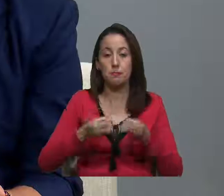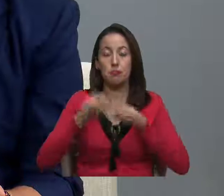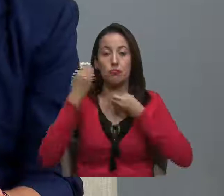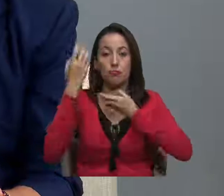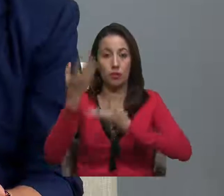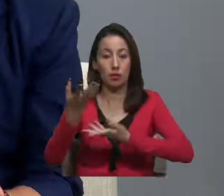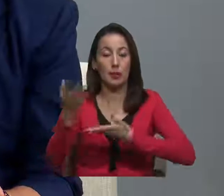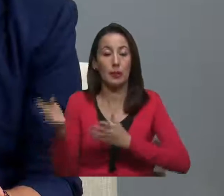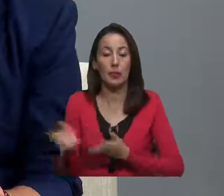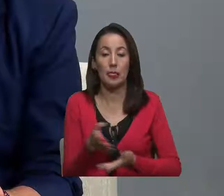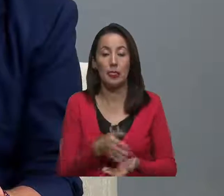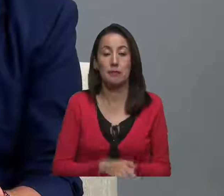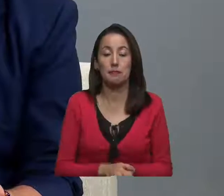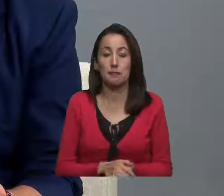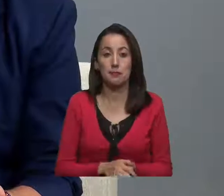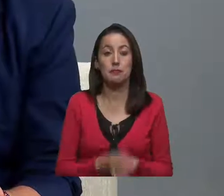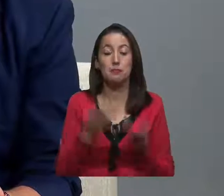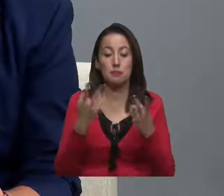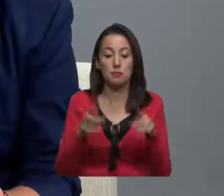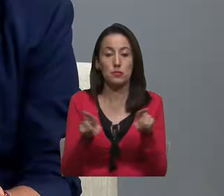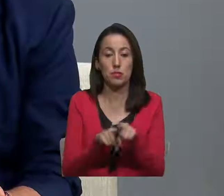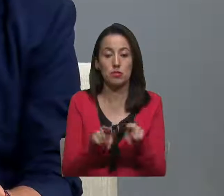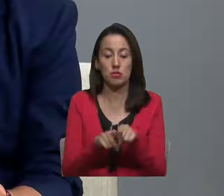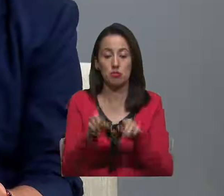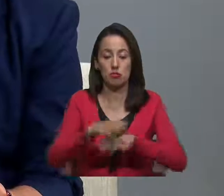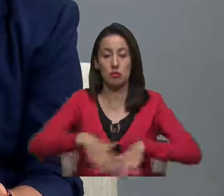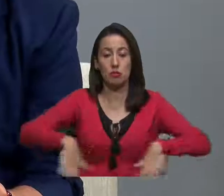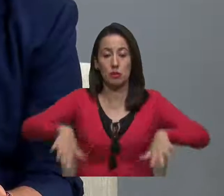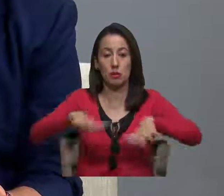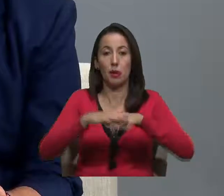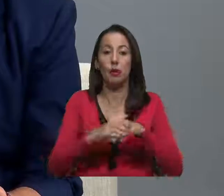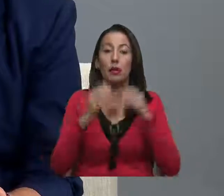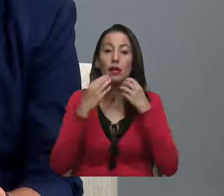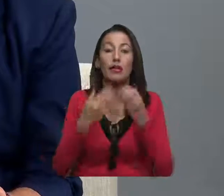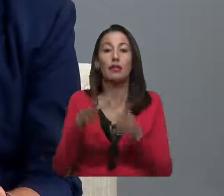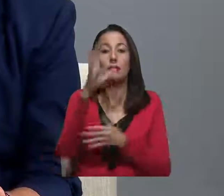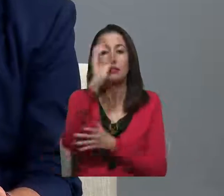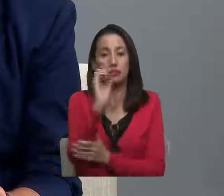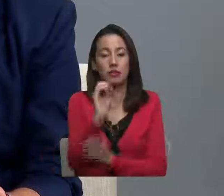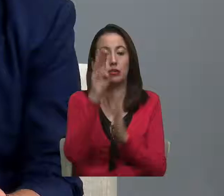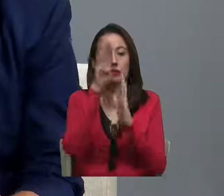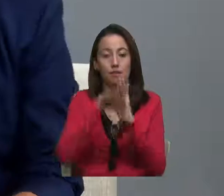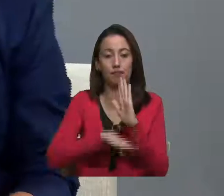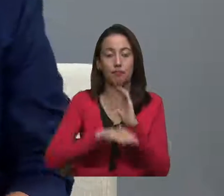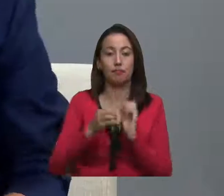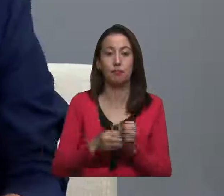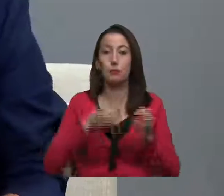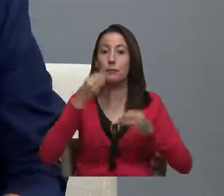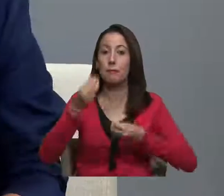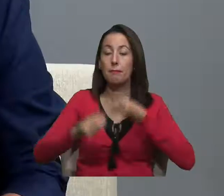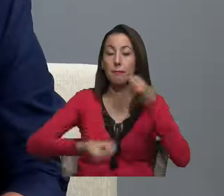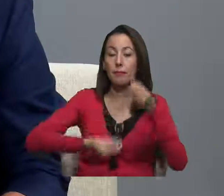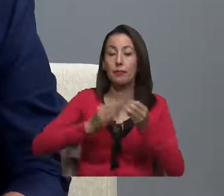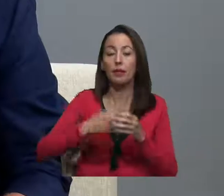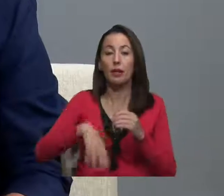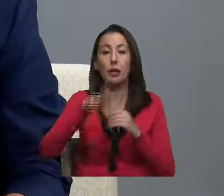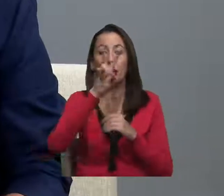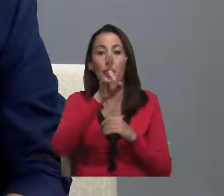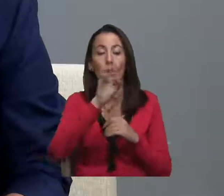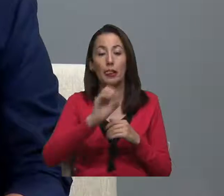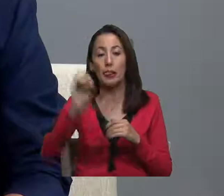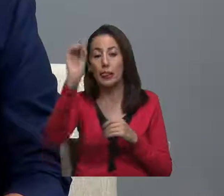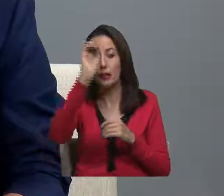maquinaria agrícola cero arancel también ser balance para los insumos agrícolas importados y cero arancel para la maquinaria agrícola créditos al 2%